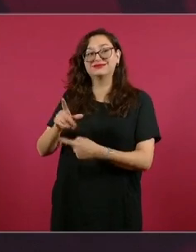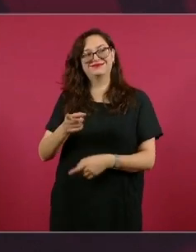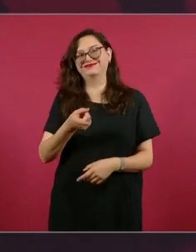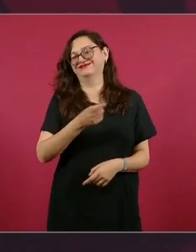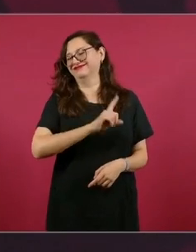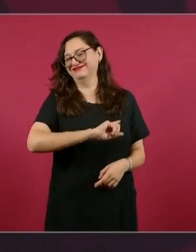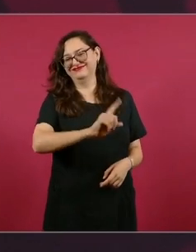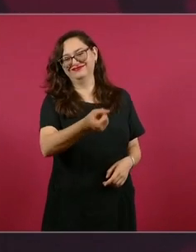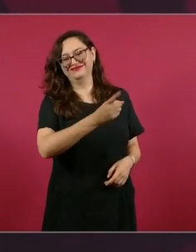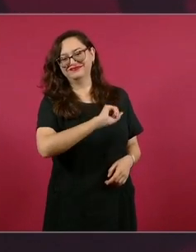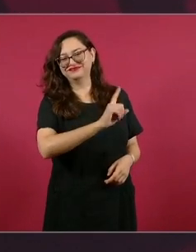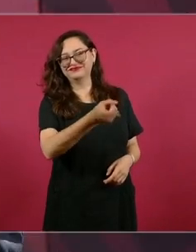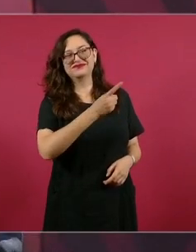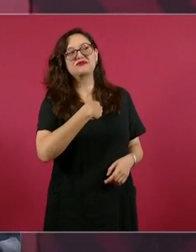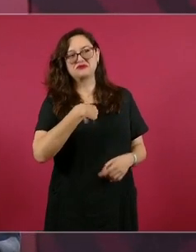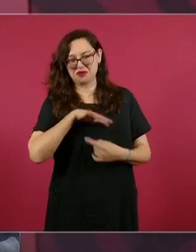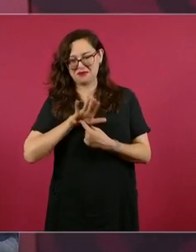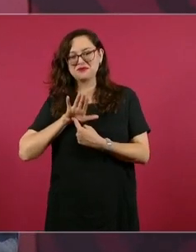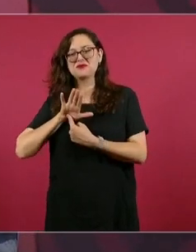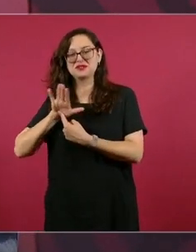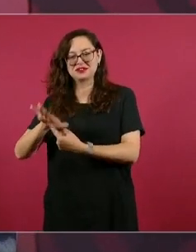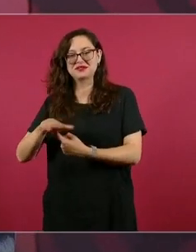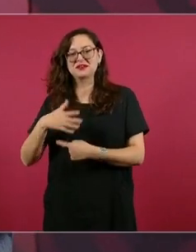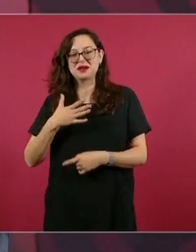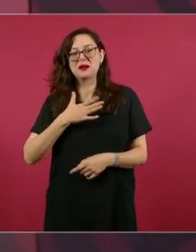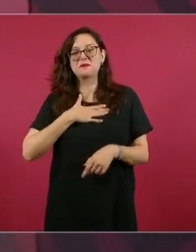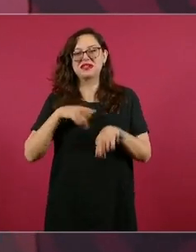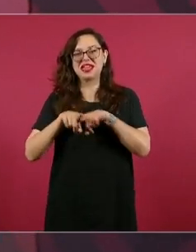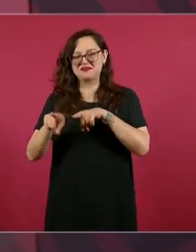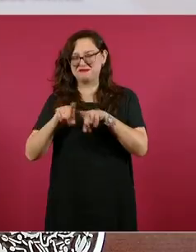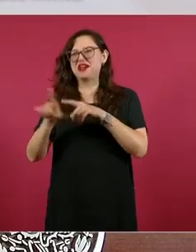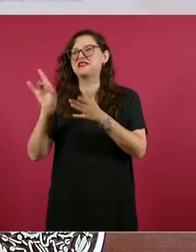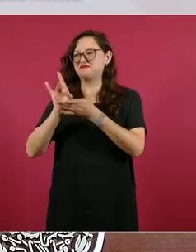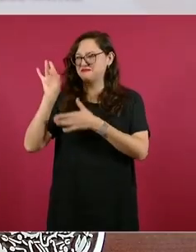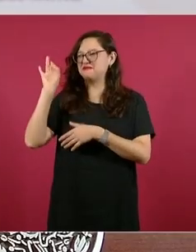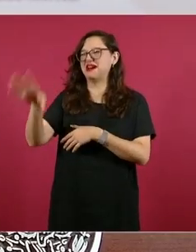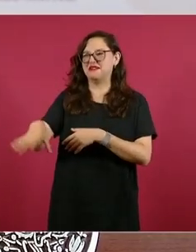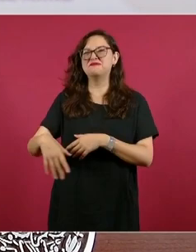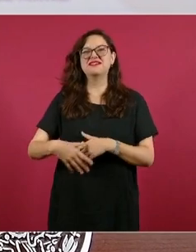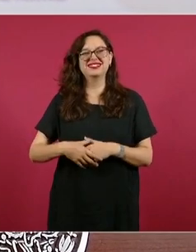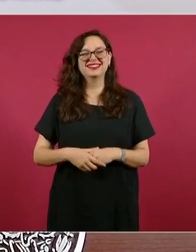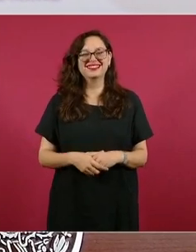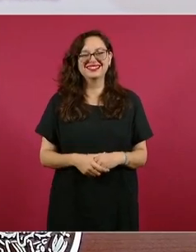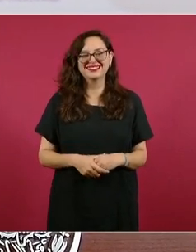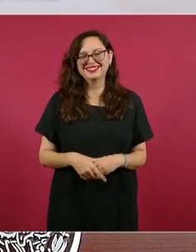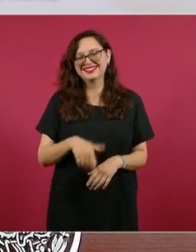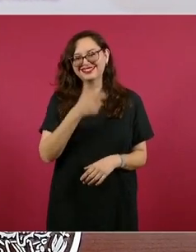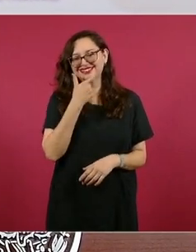no. Nada más una cosa, se la quiero mandar a mi hermano.